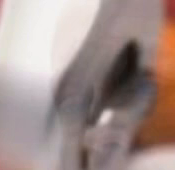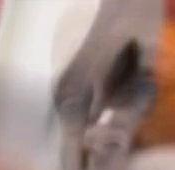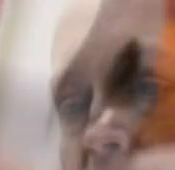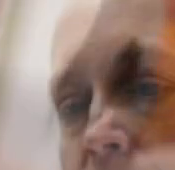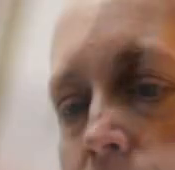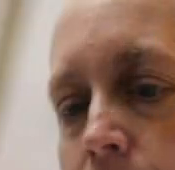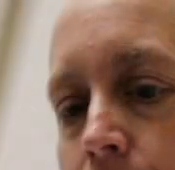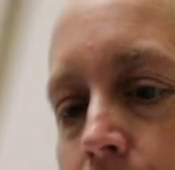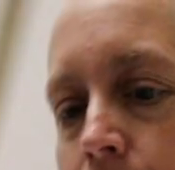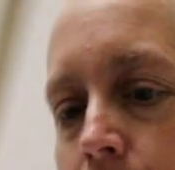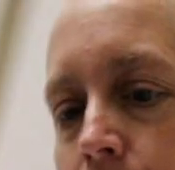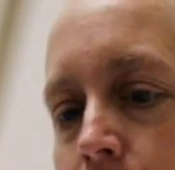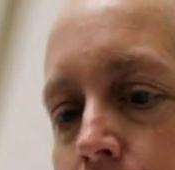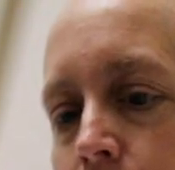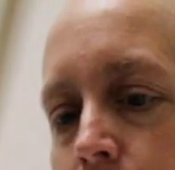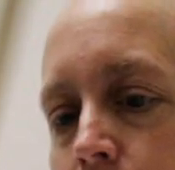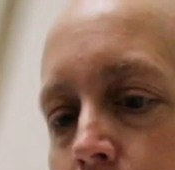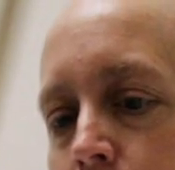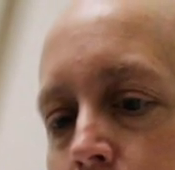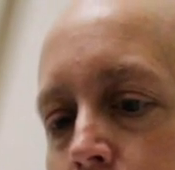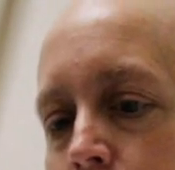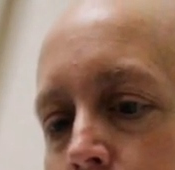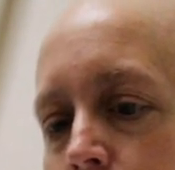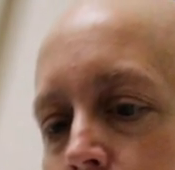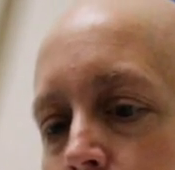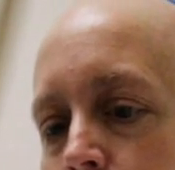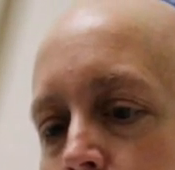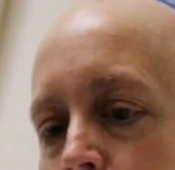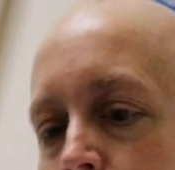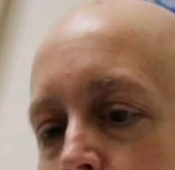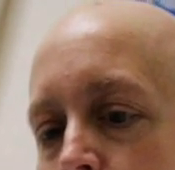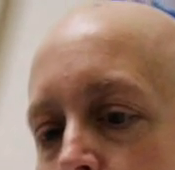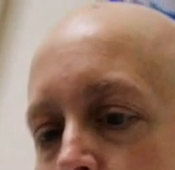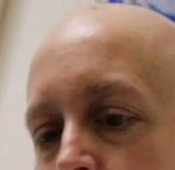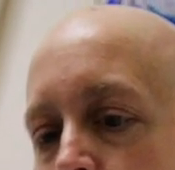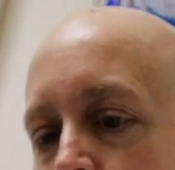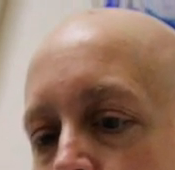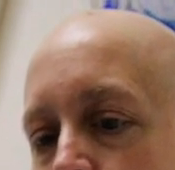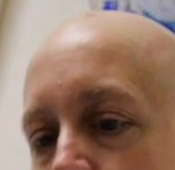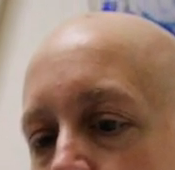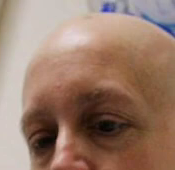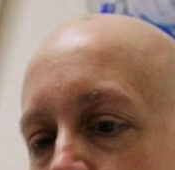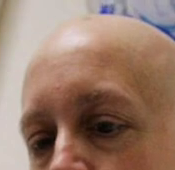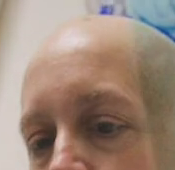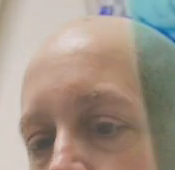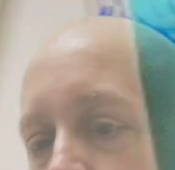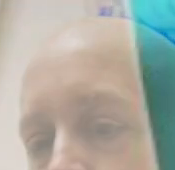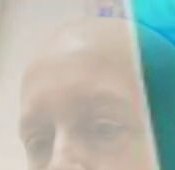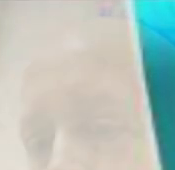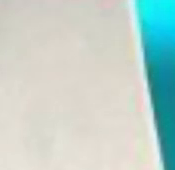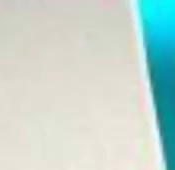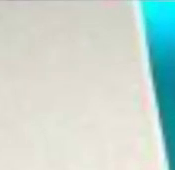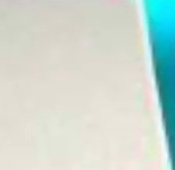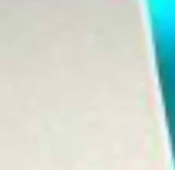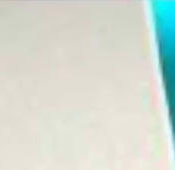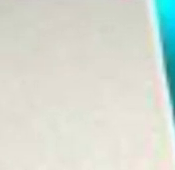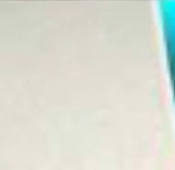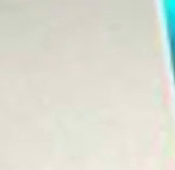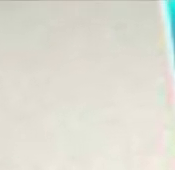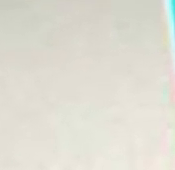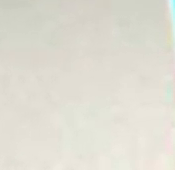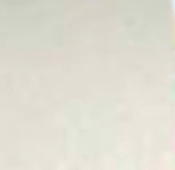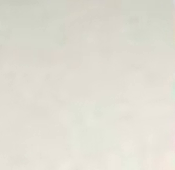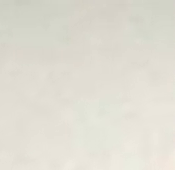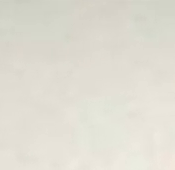adquirieron o el contrato de compraventa que el sector salud celebró con la farmacéutica o farmacéuticas argentinas estarían